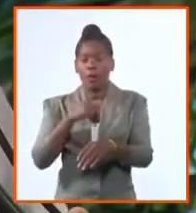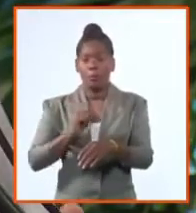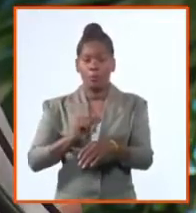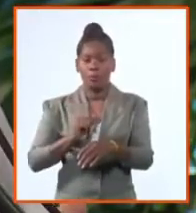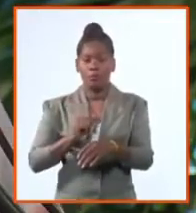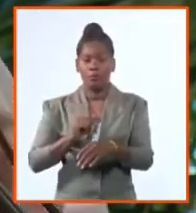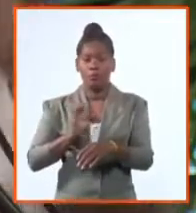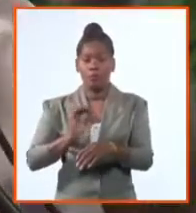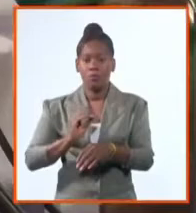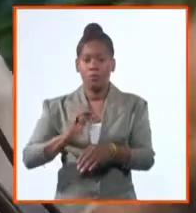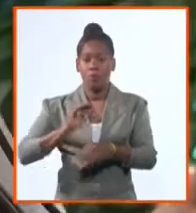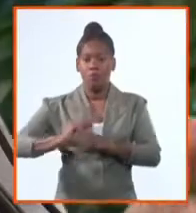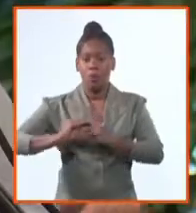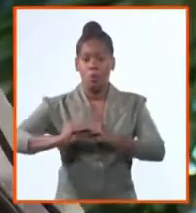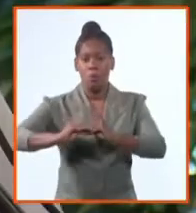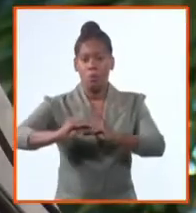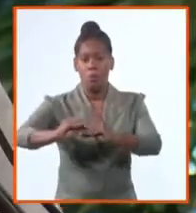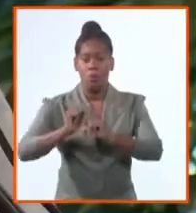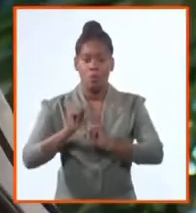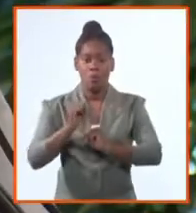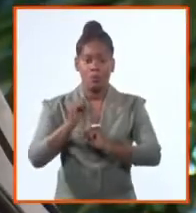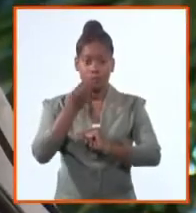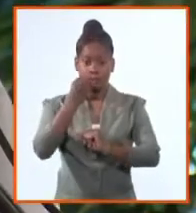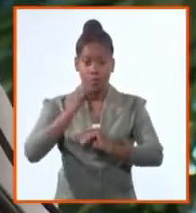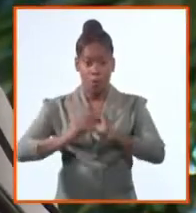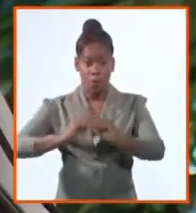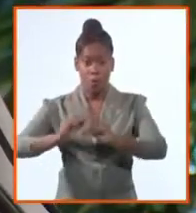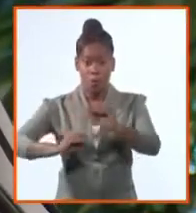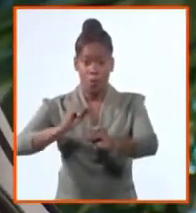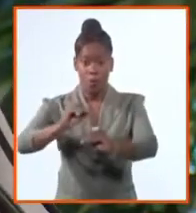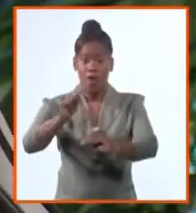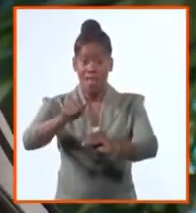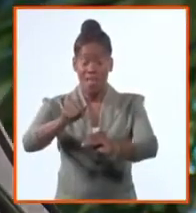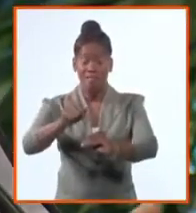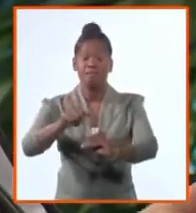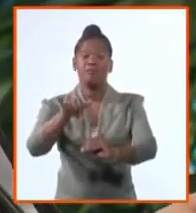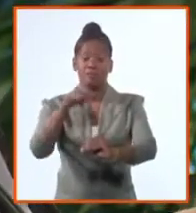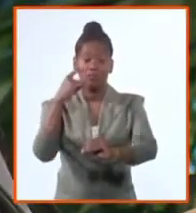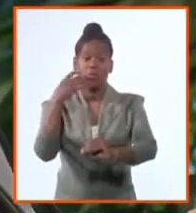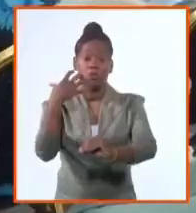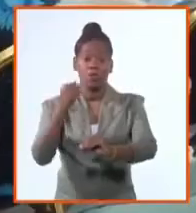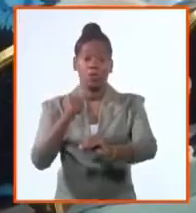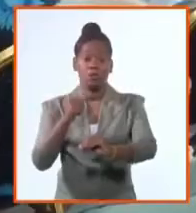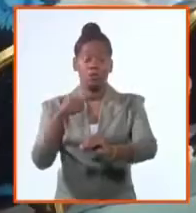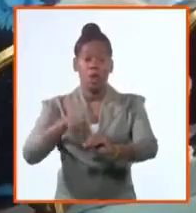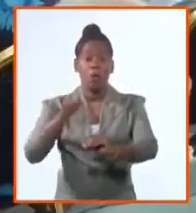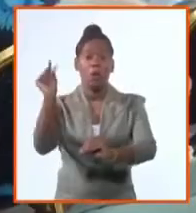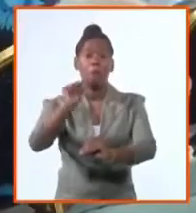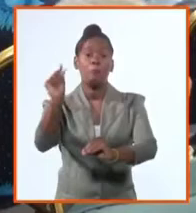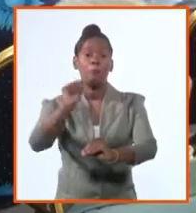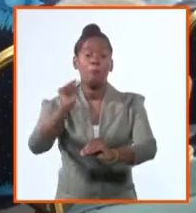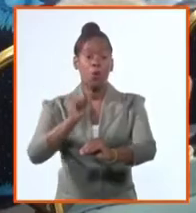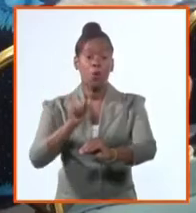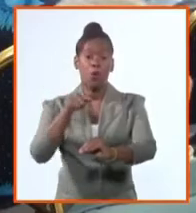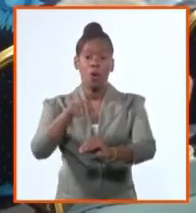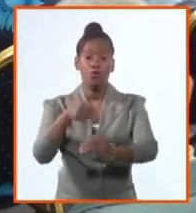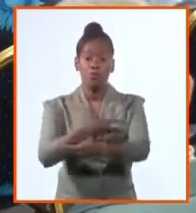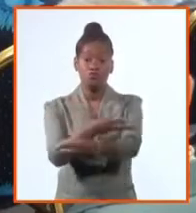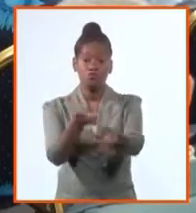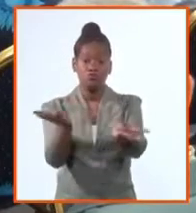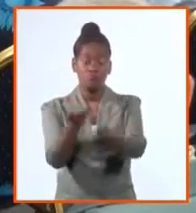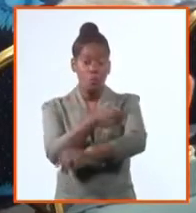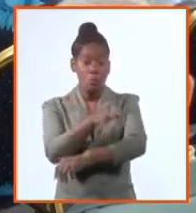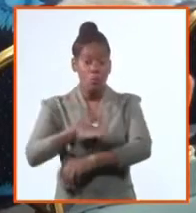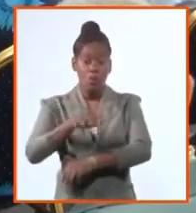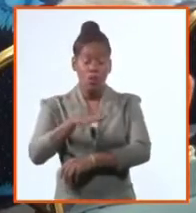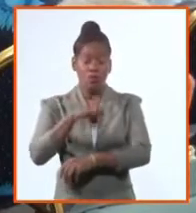agricultura. ¿Cuál es el porciento de inversión de nuestro total de inversiones del país en la agricultura? El 5%. No podemos tener seguridad alimentaria con ese nivel de